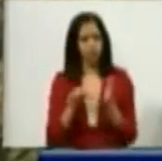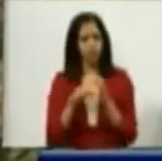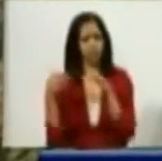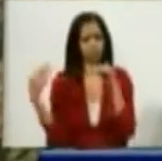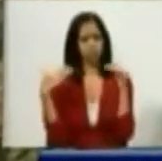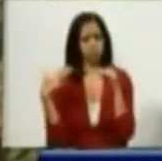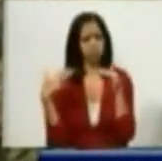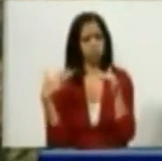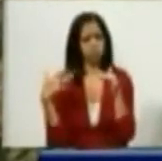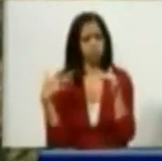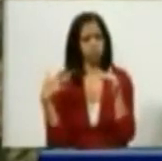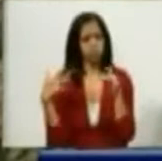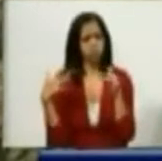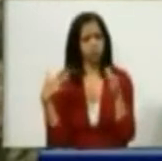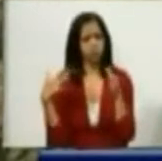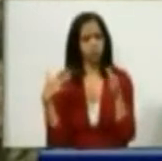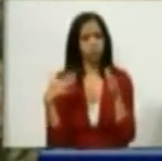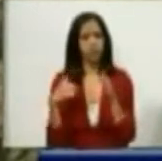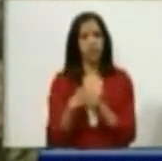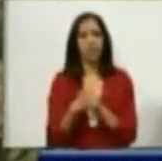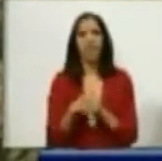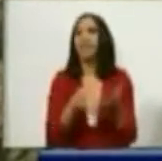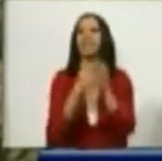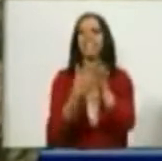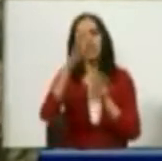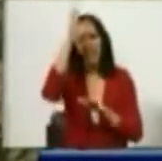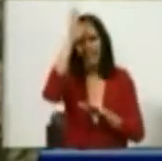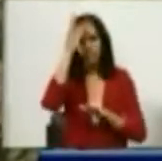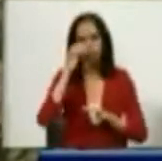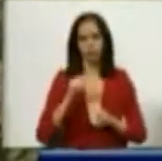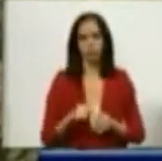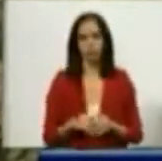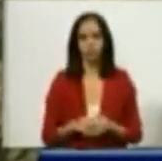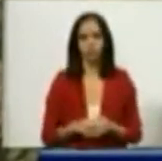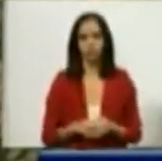de el Cerro del gallo